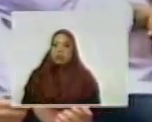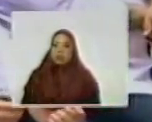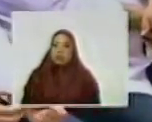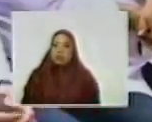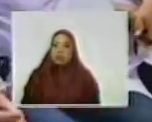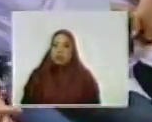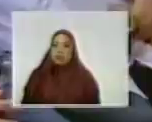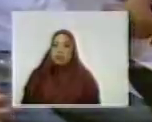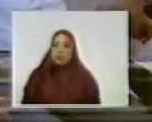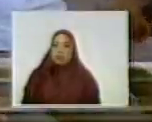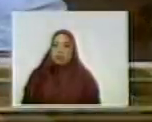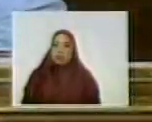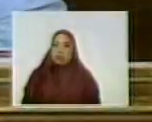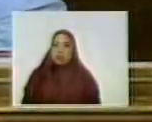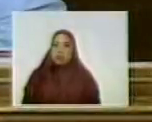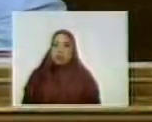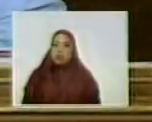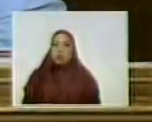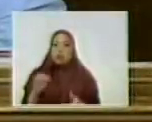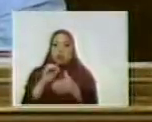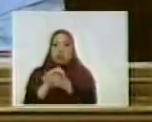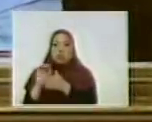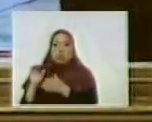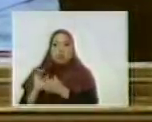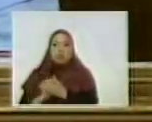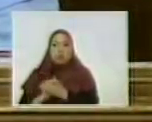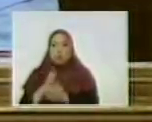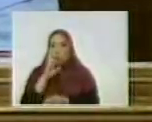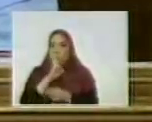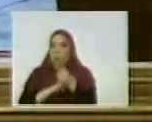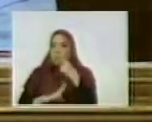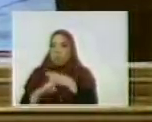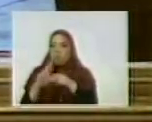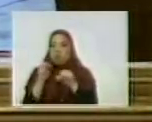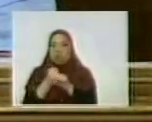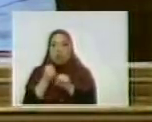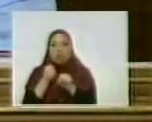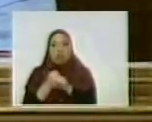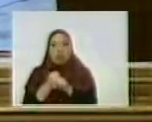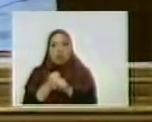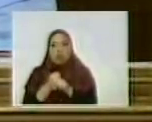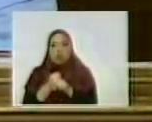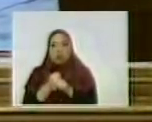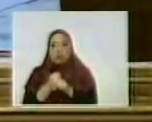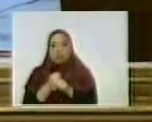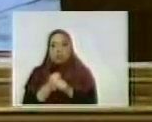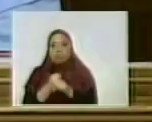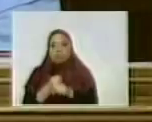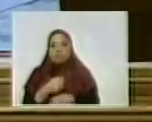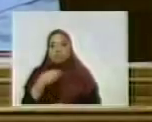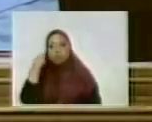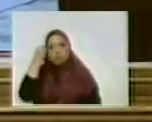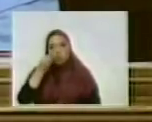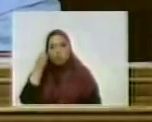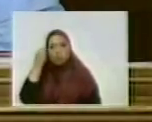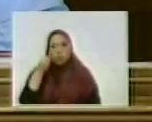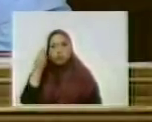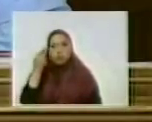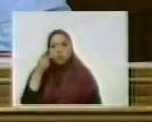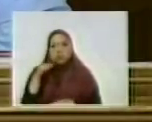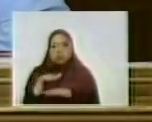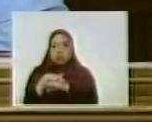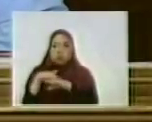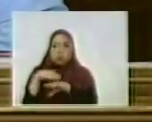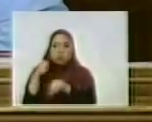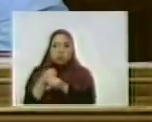Es un compañero humilde, trabajador, creo que uno de los funcionarios que hace